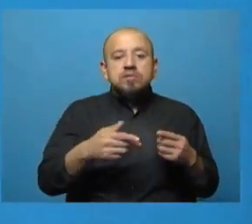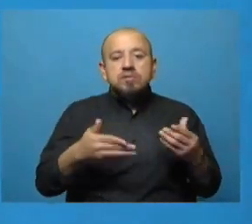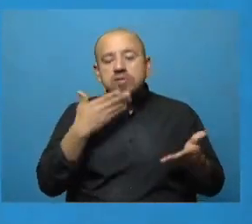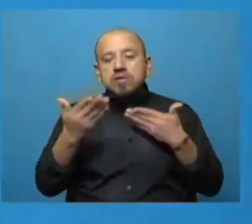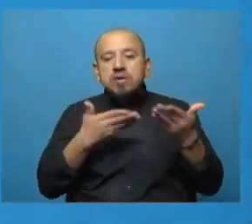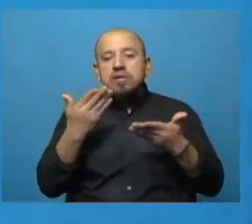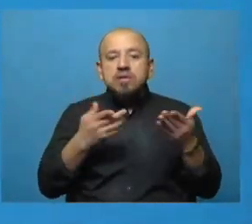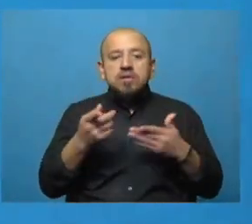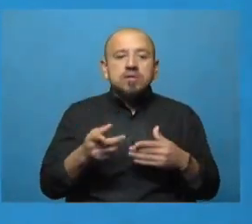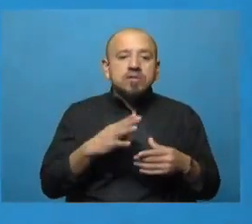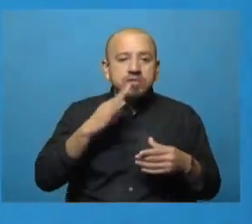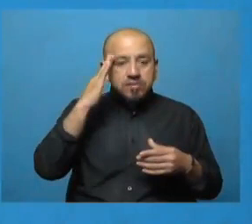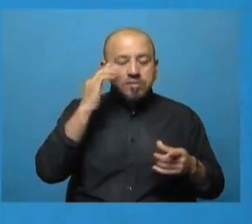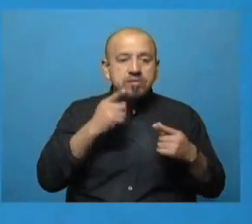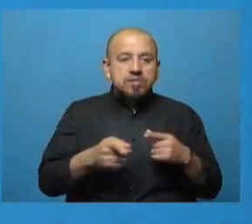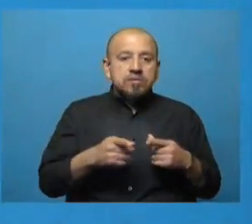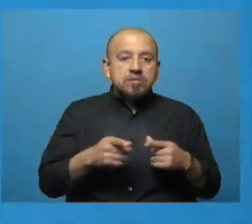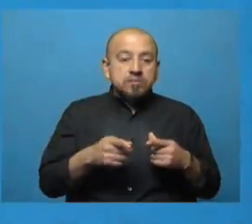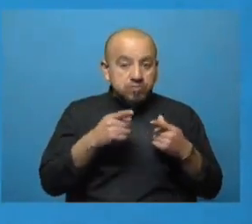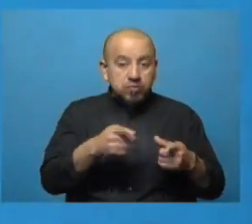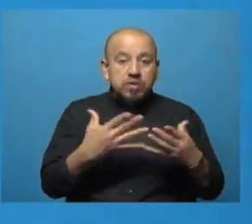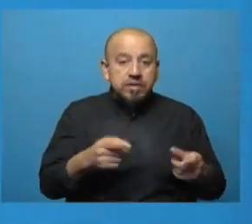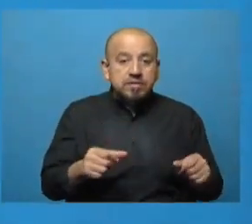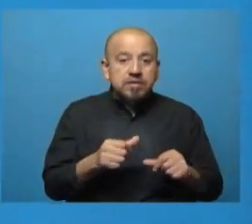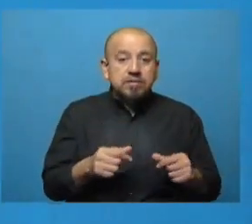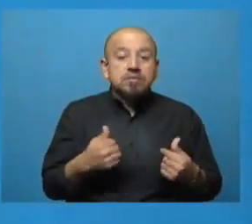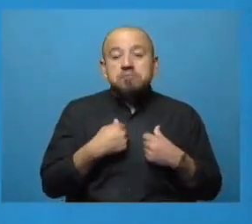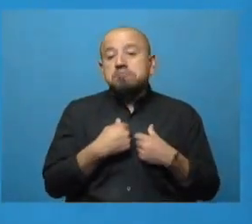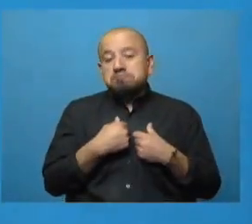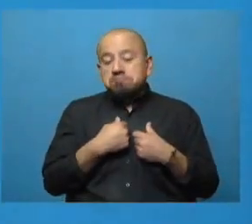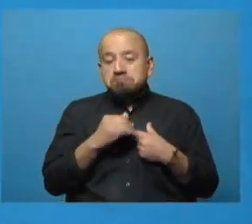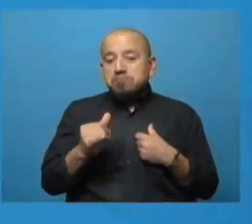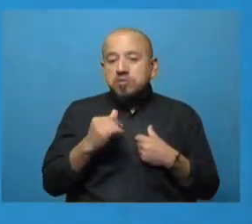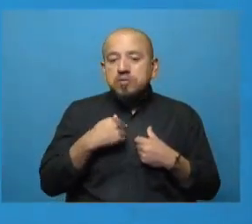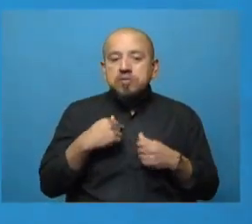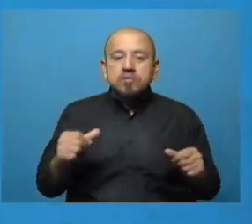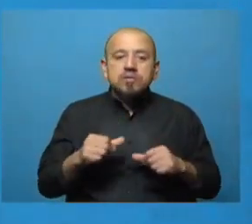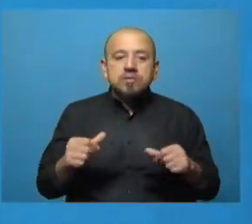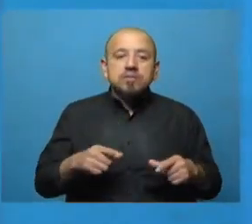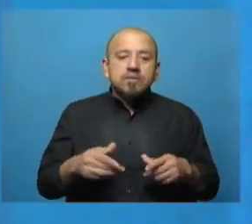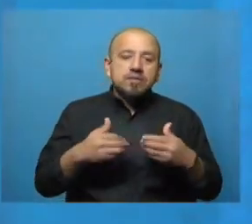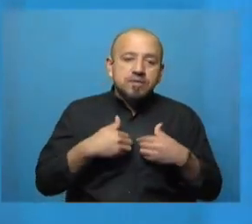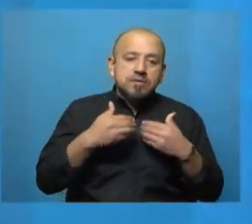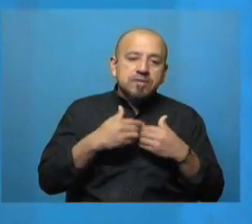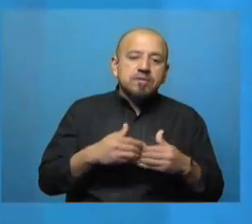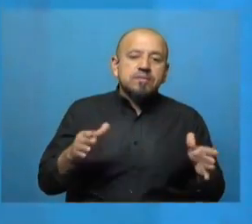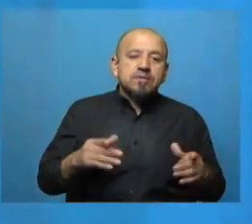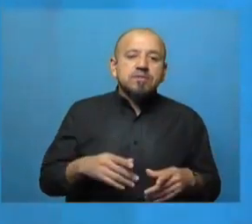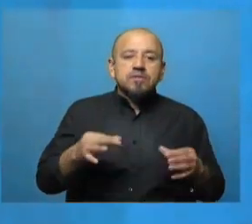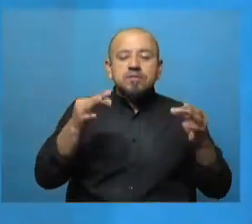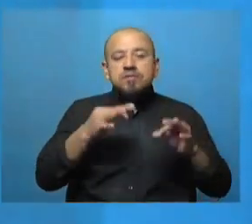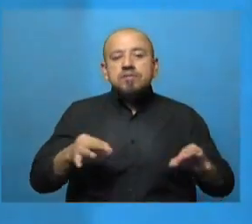cantaba Así ya tú ya sabes va a ser vos no tenés más no me animar dije sí Bueno ahí empezó mi camino en canciones